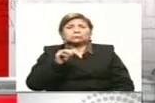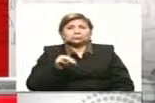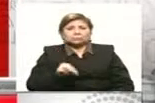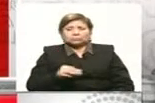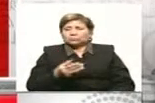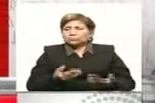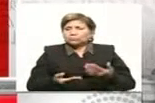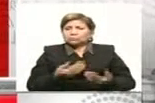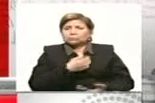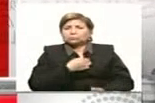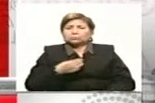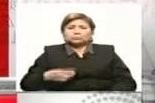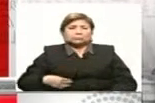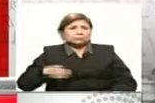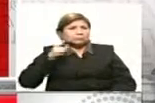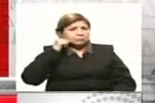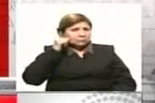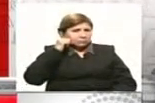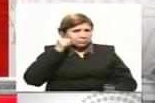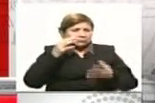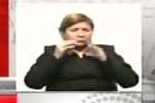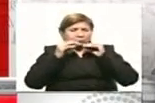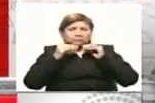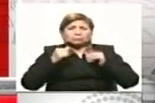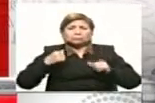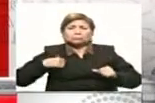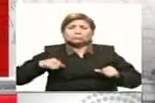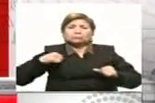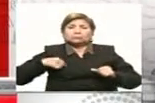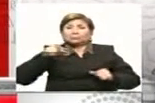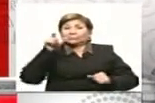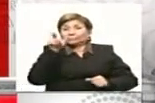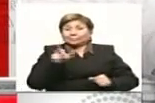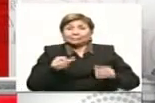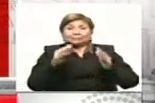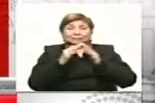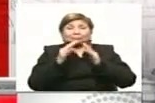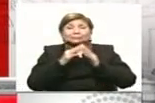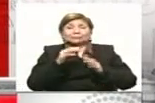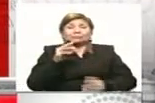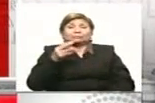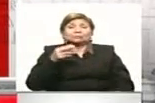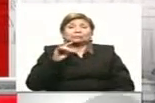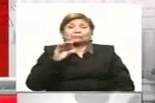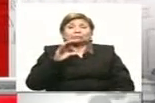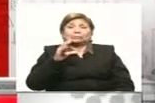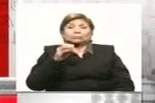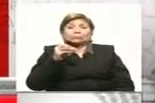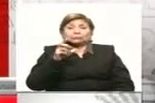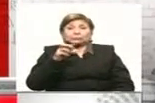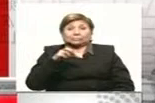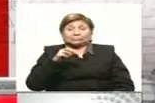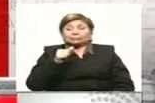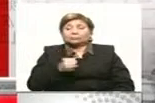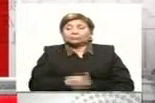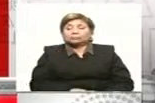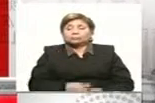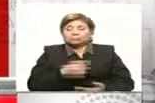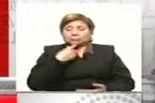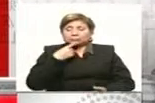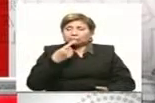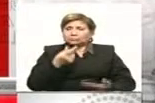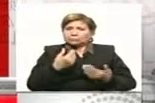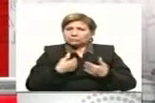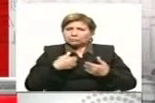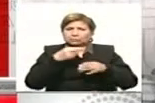ministro, justo ayer hemos estado con el señor alcalde de la Municipalidad Distrital de Huachocolpa y ellos tienen